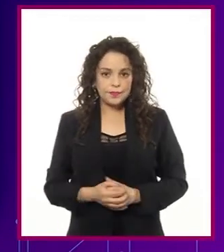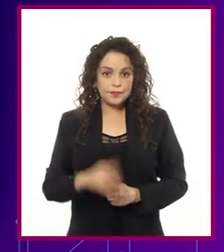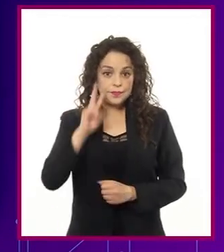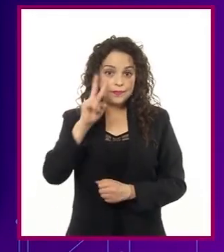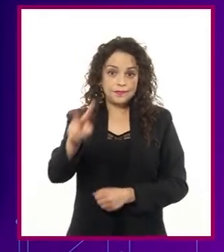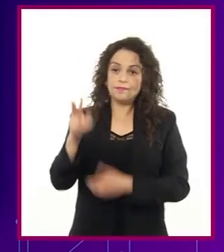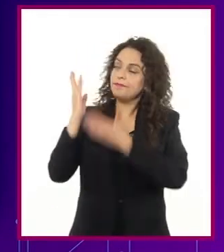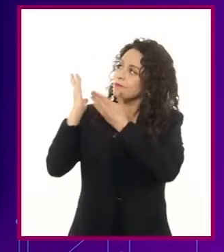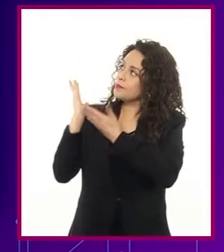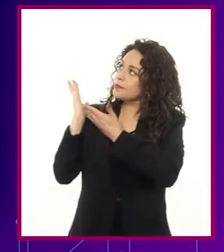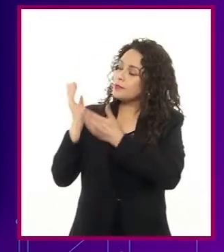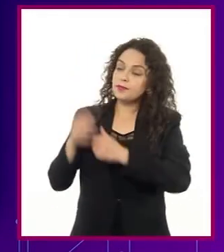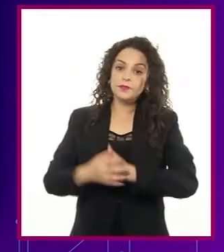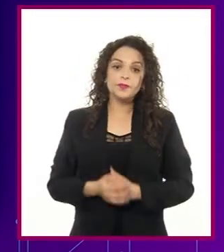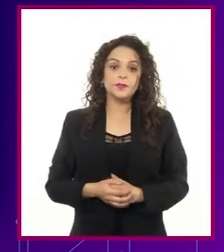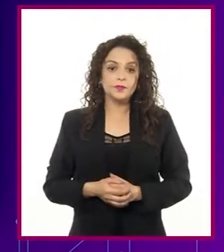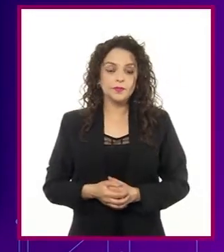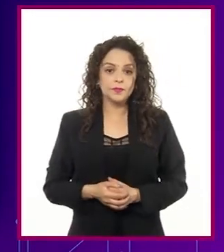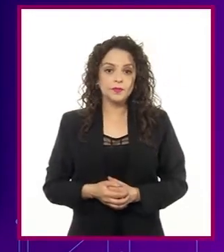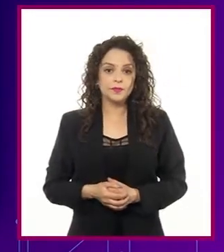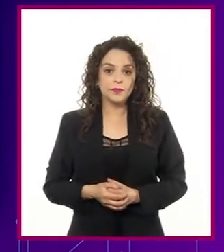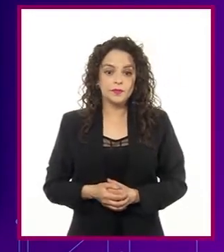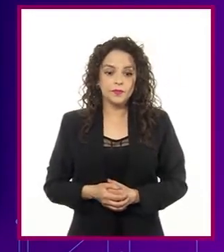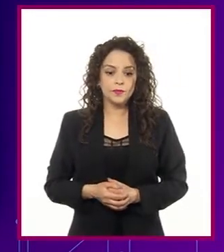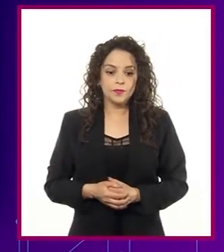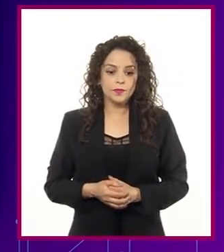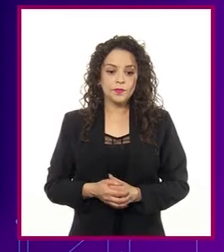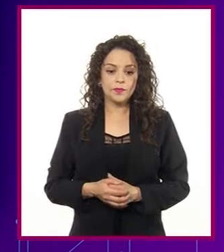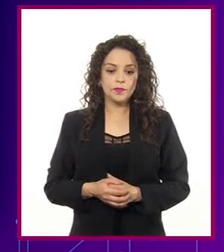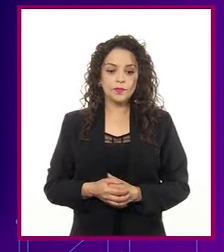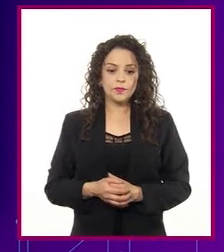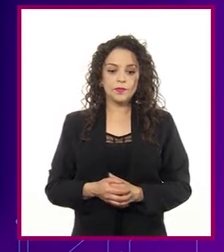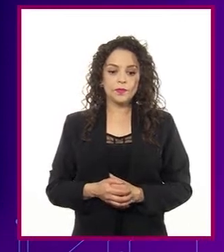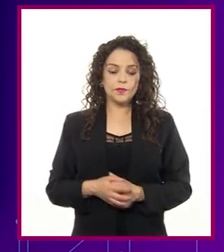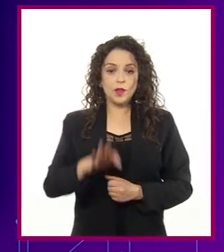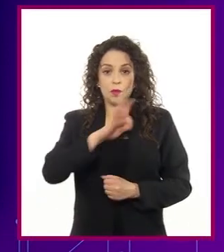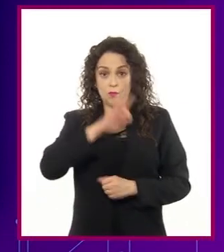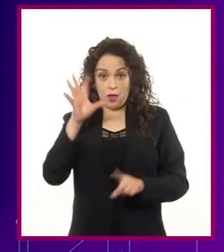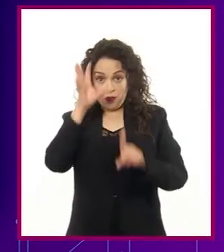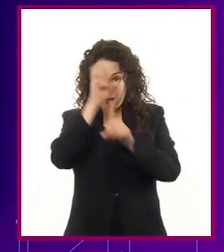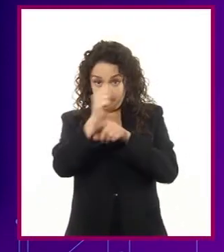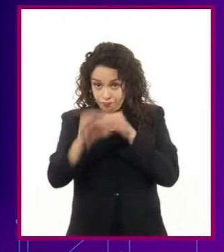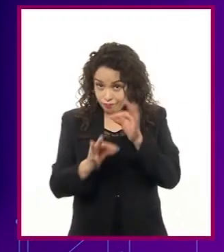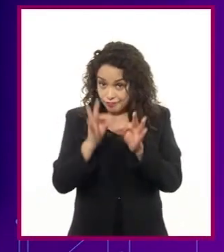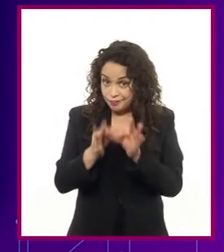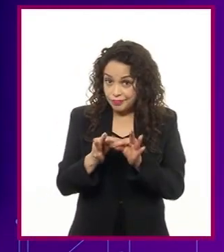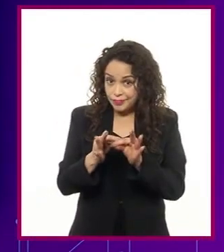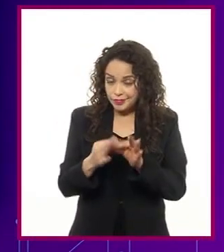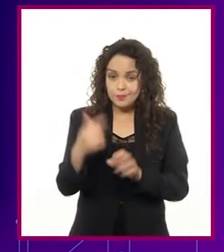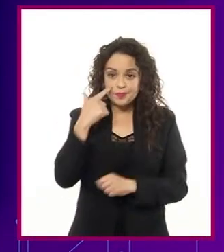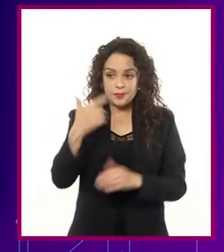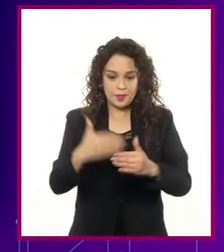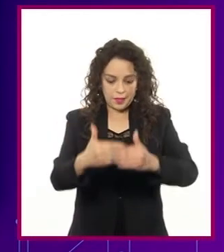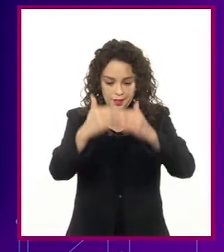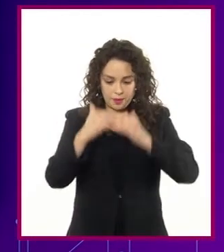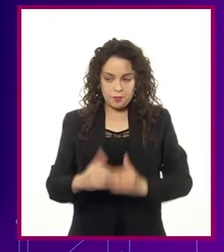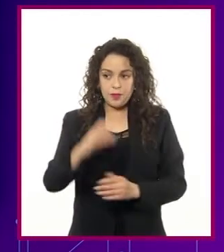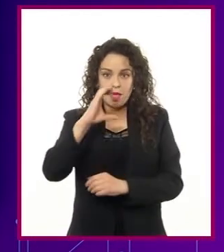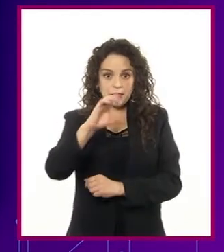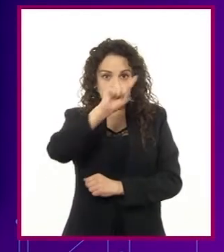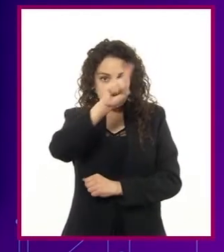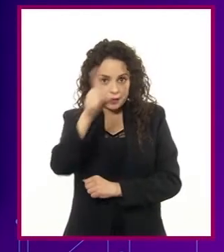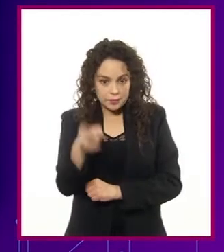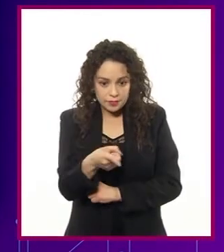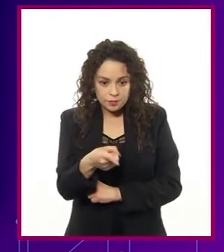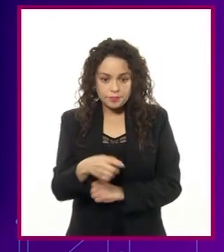actual, ¿alcanzará a cumplir con su propósito? Inciso C. ¿Qué calificación ha